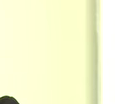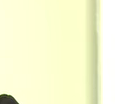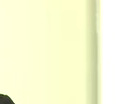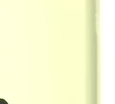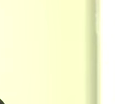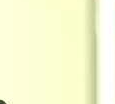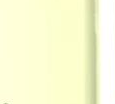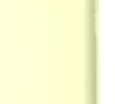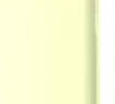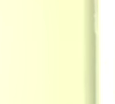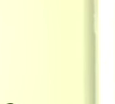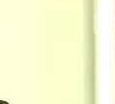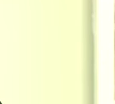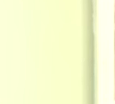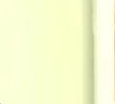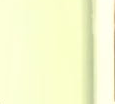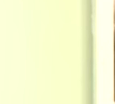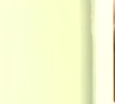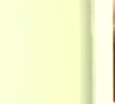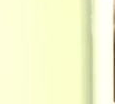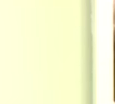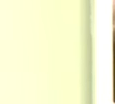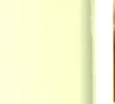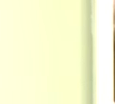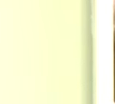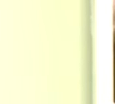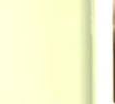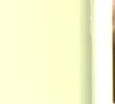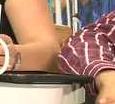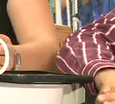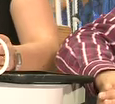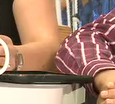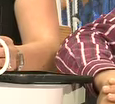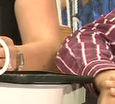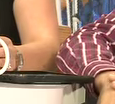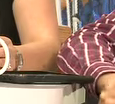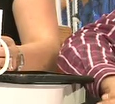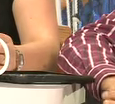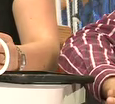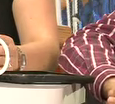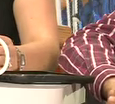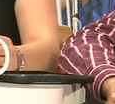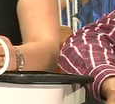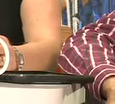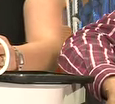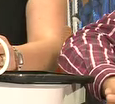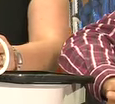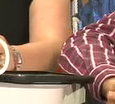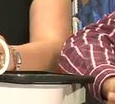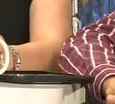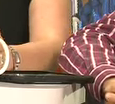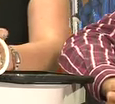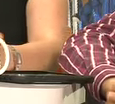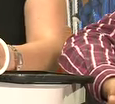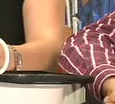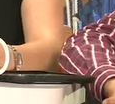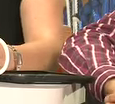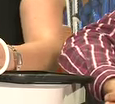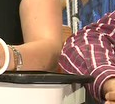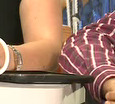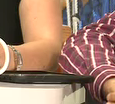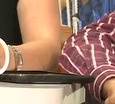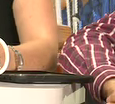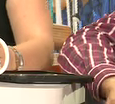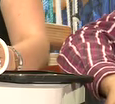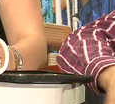abogada, buenos días. ¿Cómo estás, Kike? Cuéntanos de este tema, porque a mí me suena medio a secuestro y como que no va la cosa mucho por ahí. ¿Ya jaló tu tableta? La ves y la descompones,